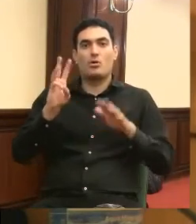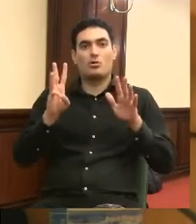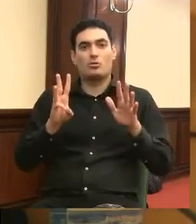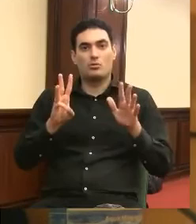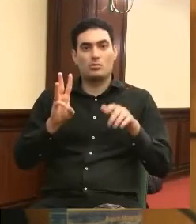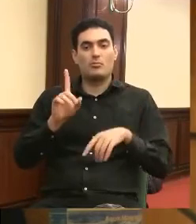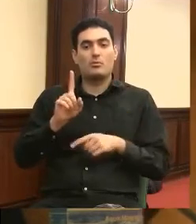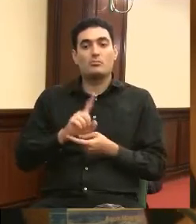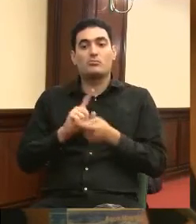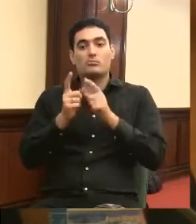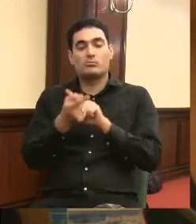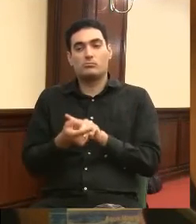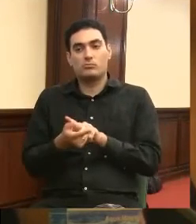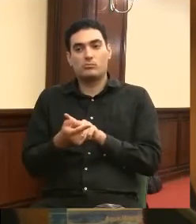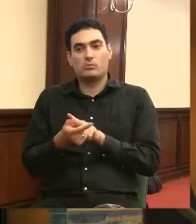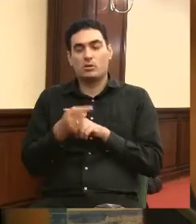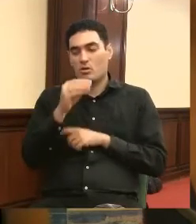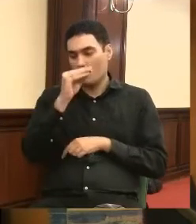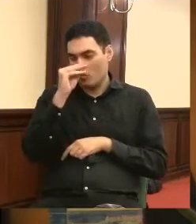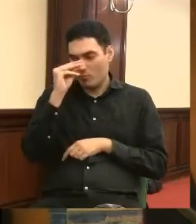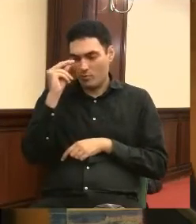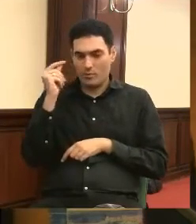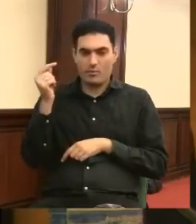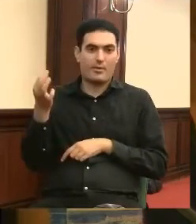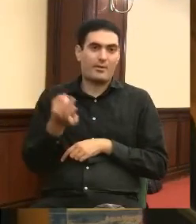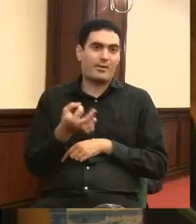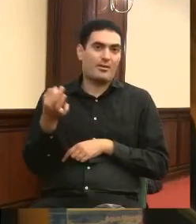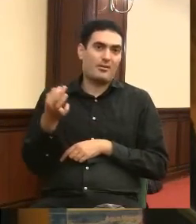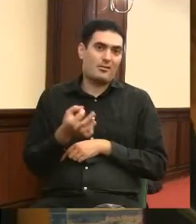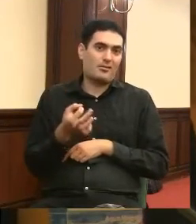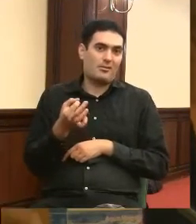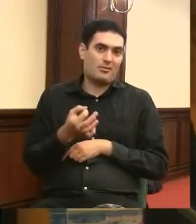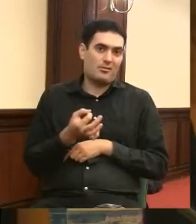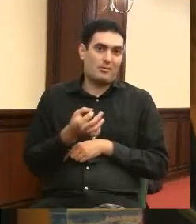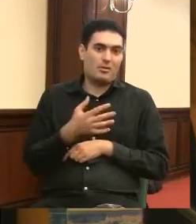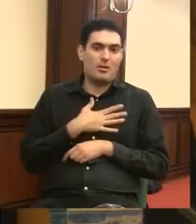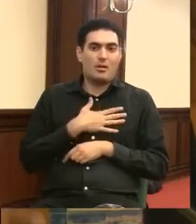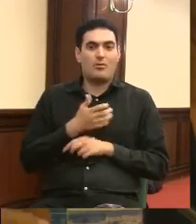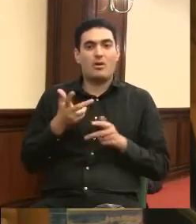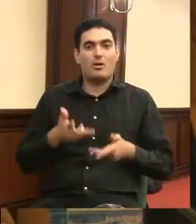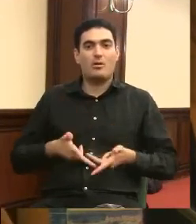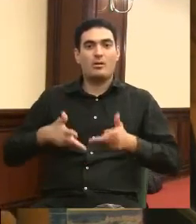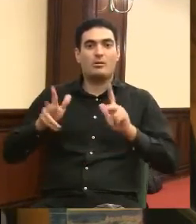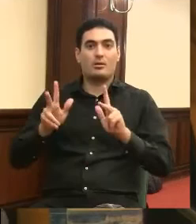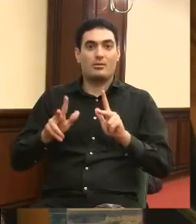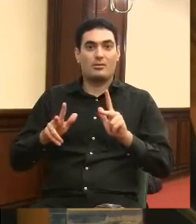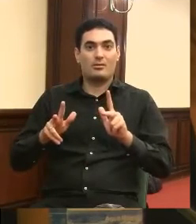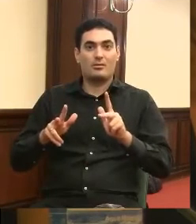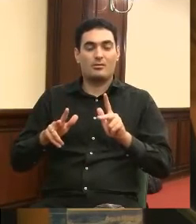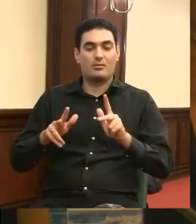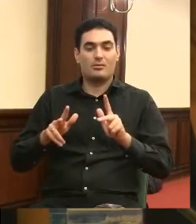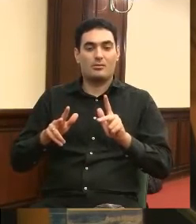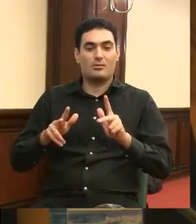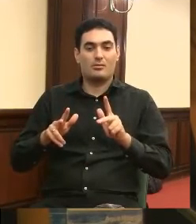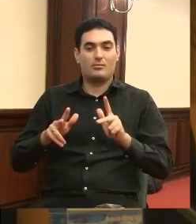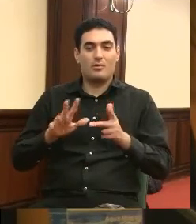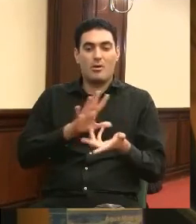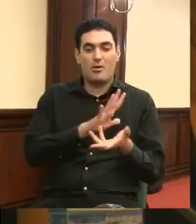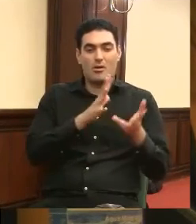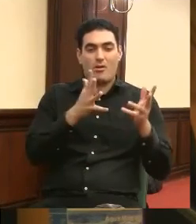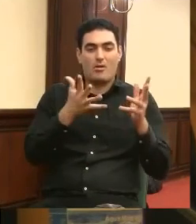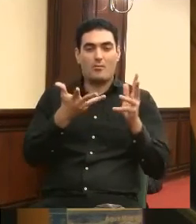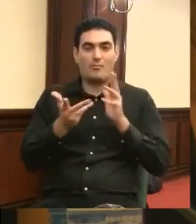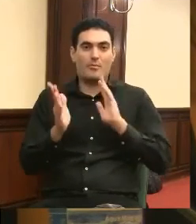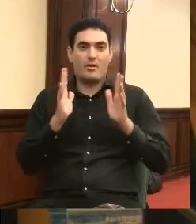1808, pero en cambio tenemos que olvidar a quienes se convirtieron en héroes de la libertad en periodos bastante